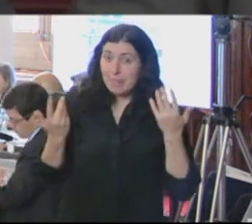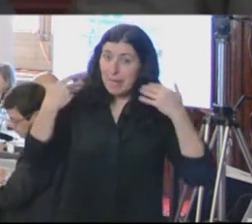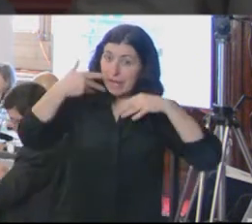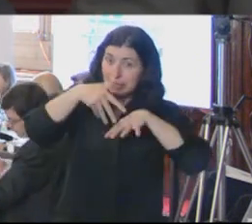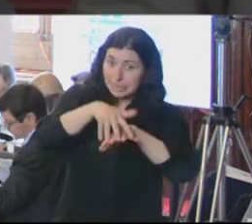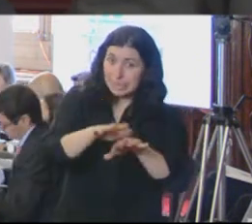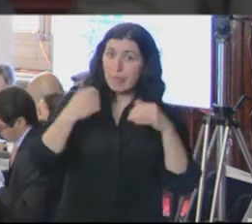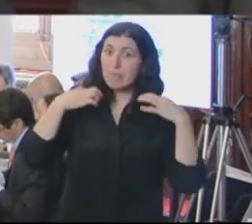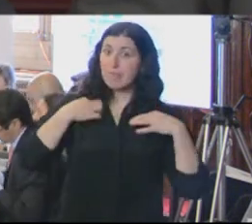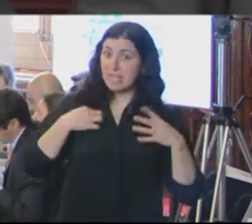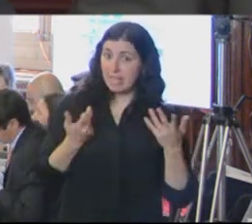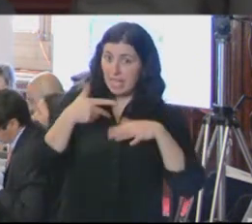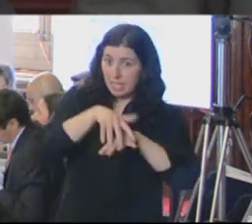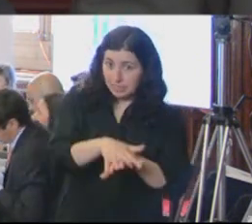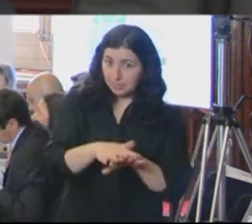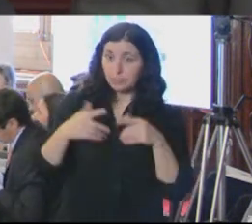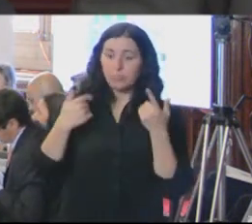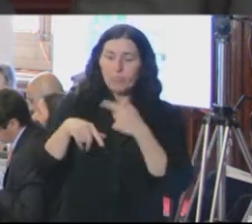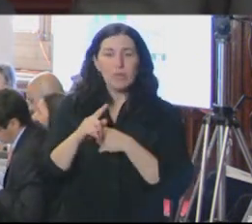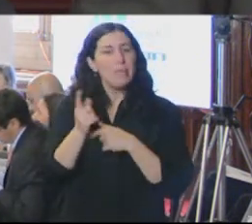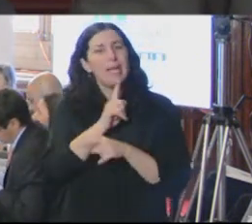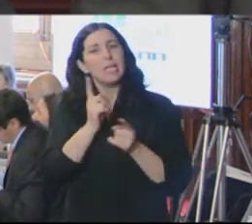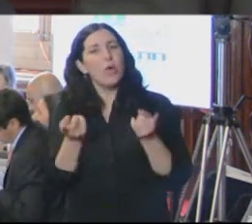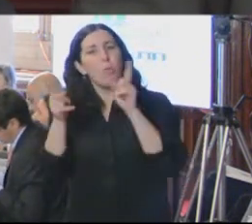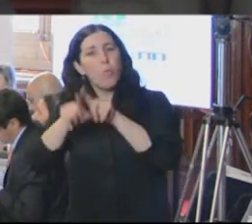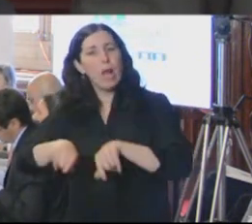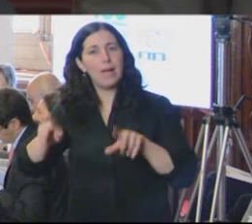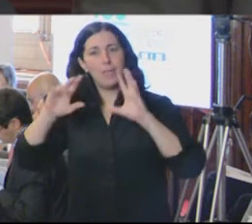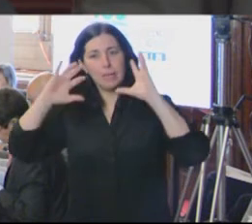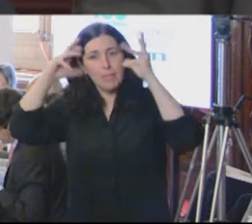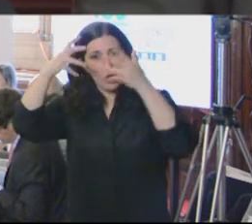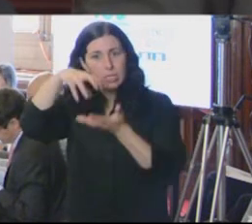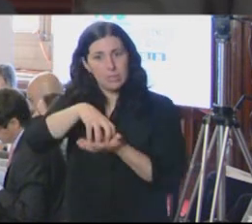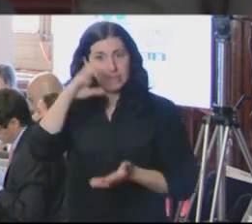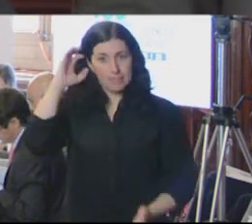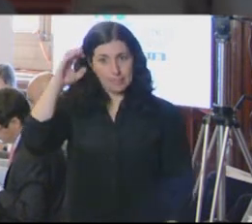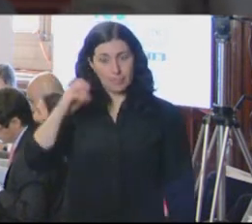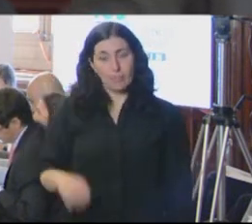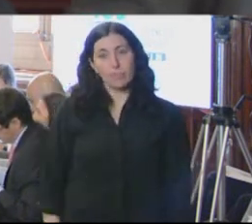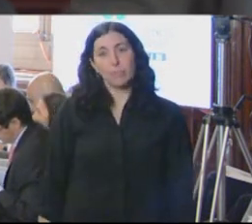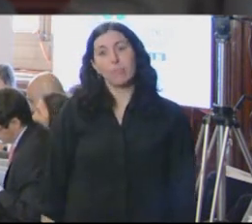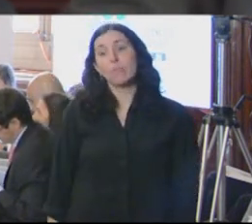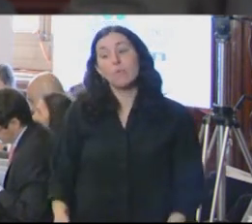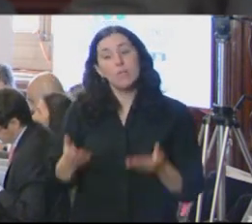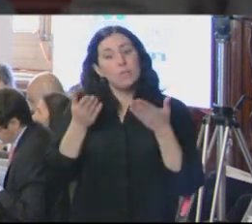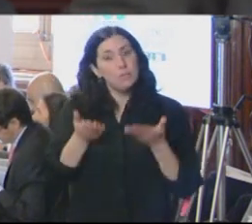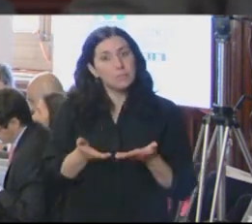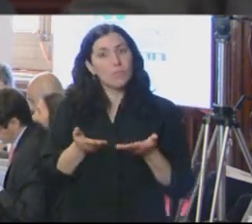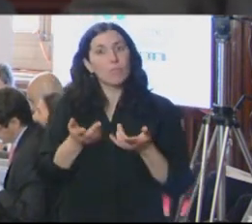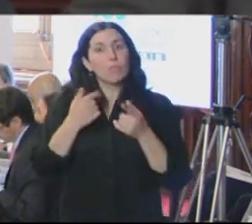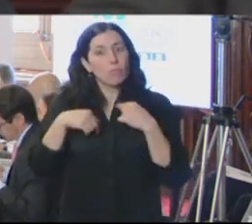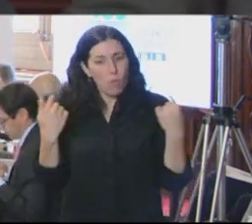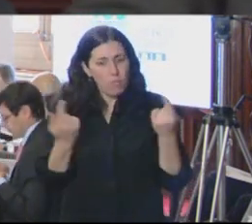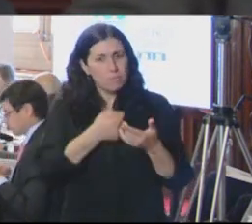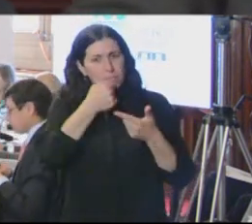un paso gigante a la no repetición de la violencia en Colombia. Esto que hemos